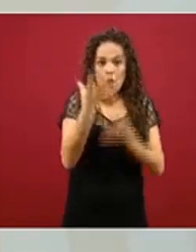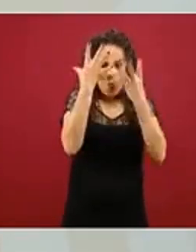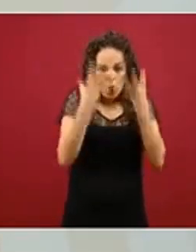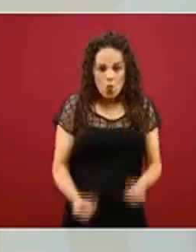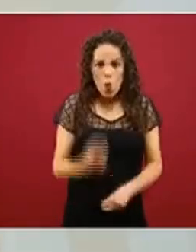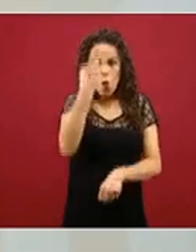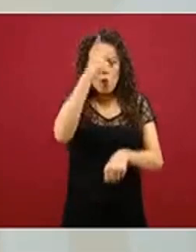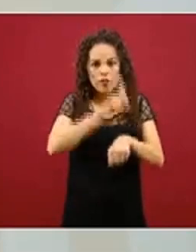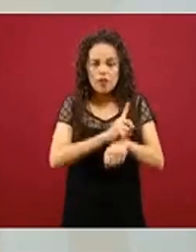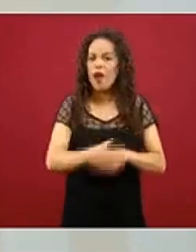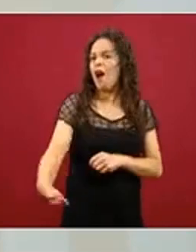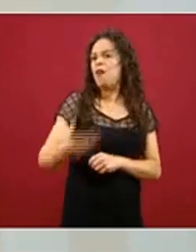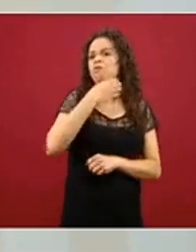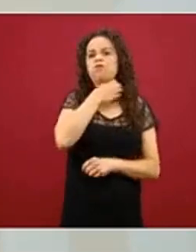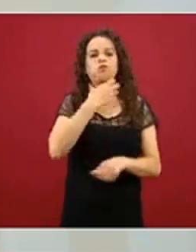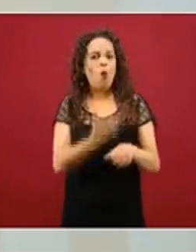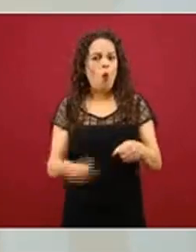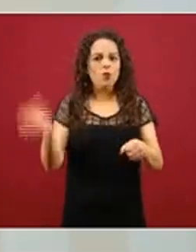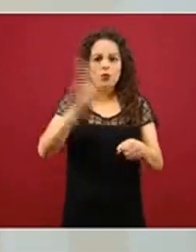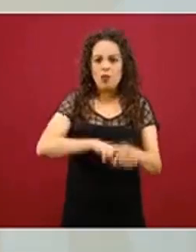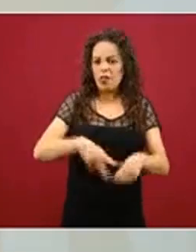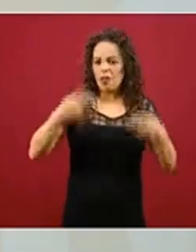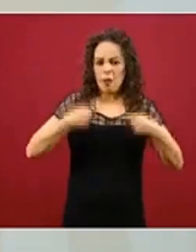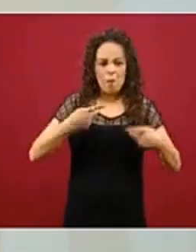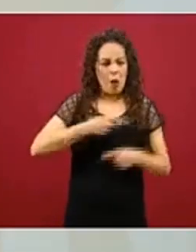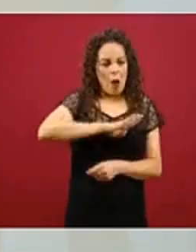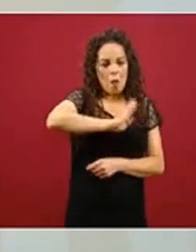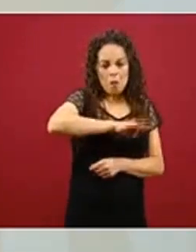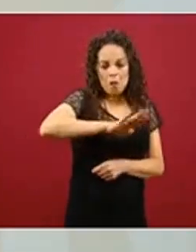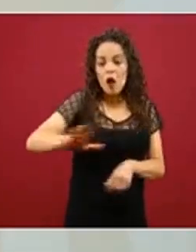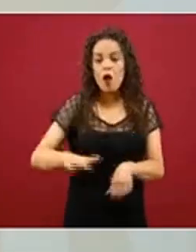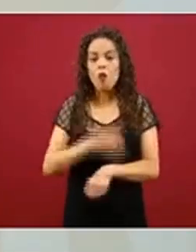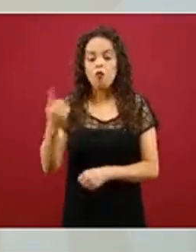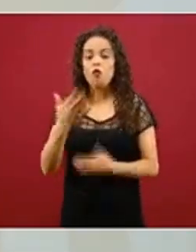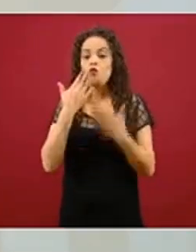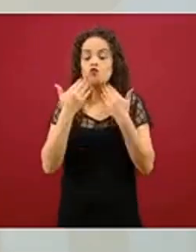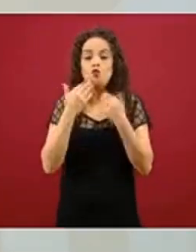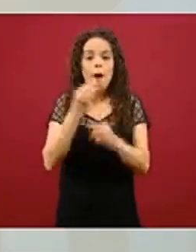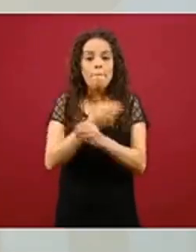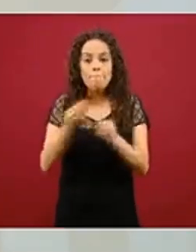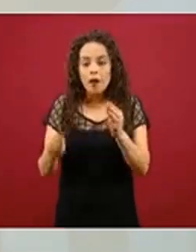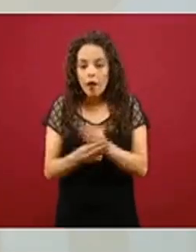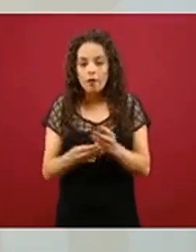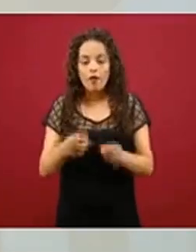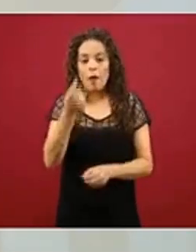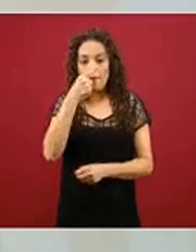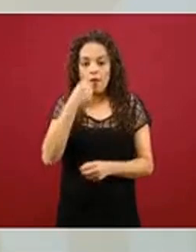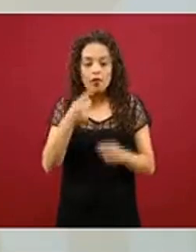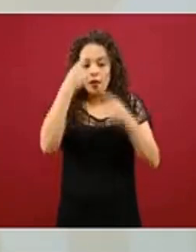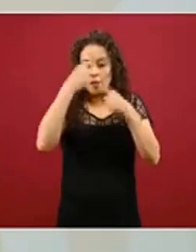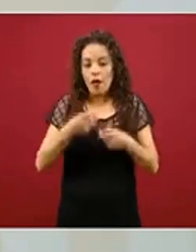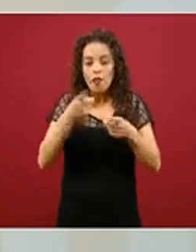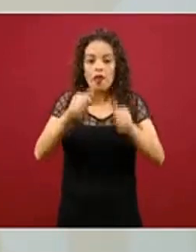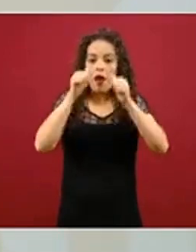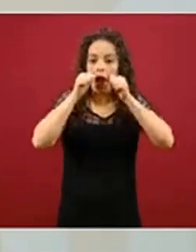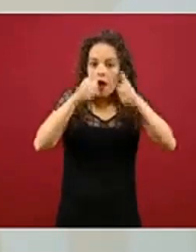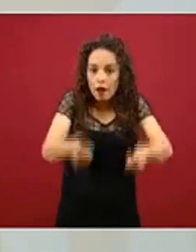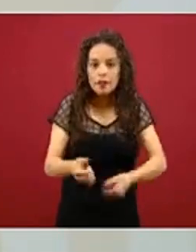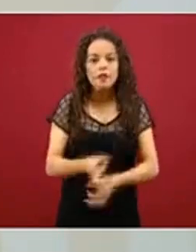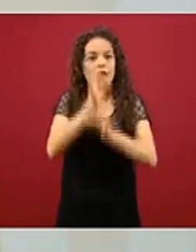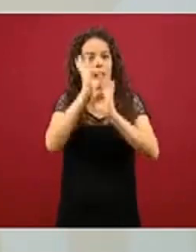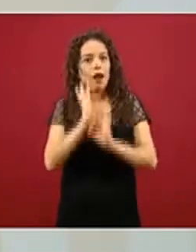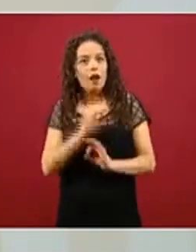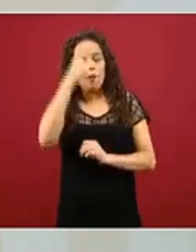saturen los hospitales y la gente muera porque no hay los recursos necesarios para atenderles. El objetivo